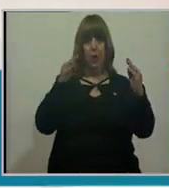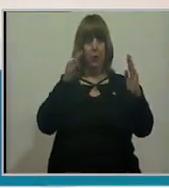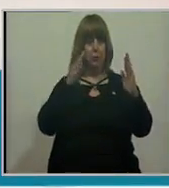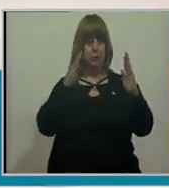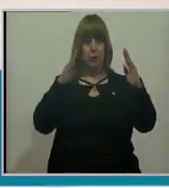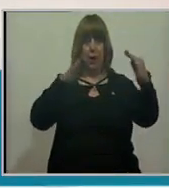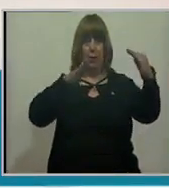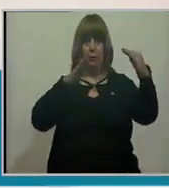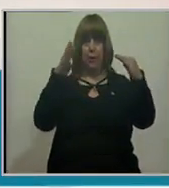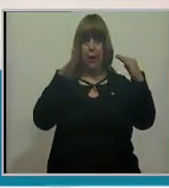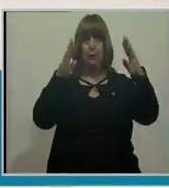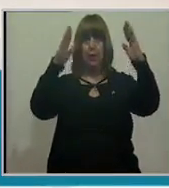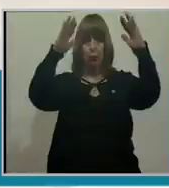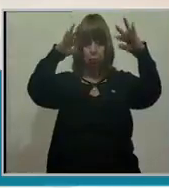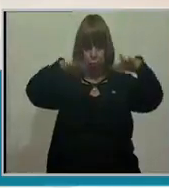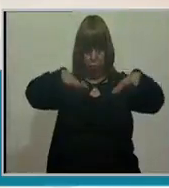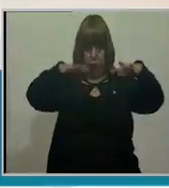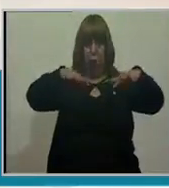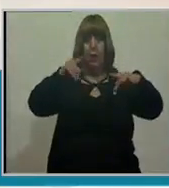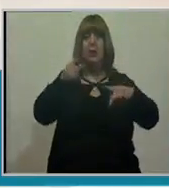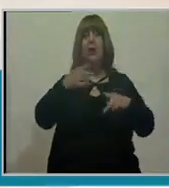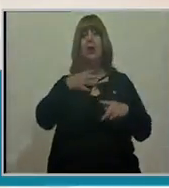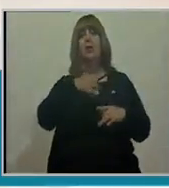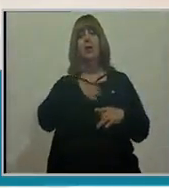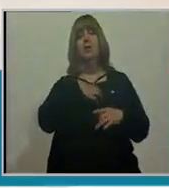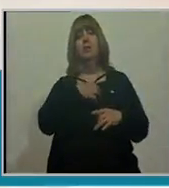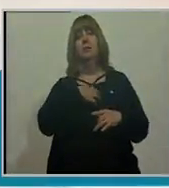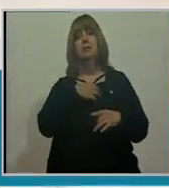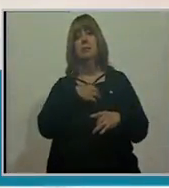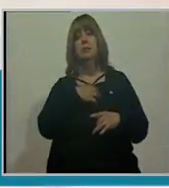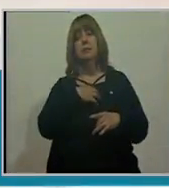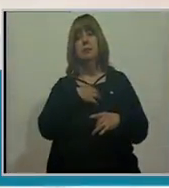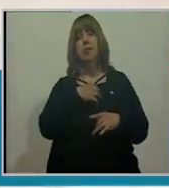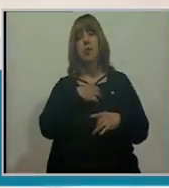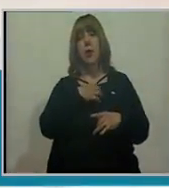hablamos con Sergio González, el propietario, y esto nos decía.